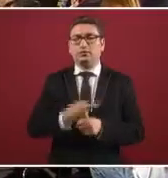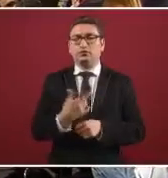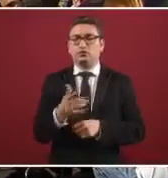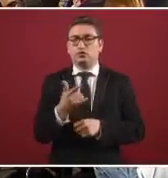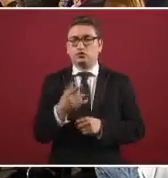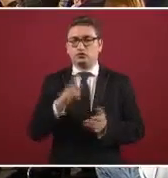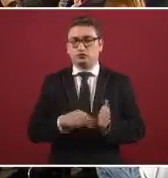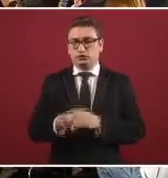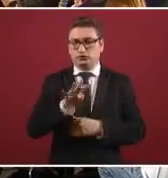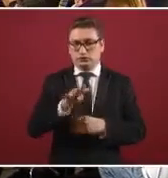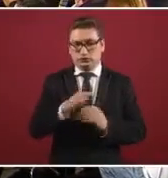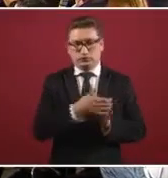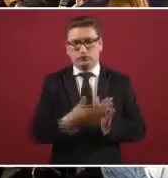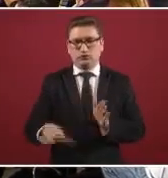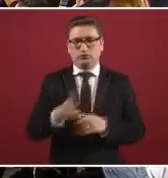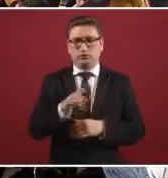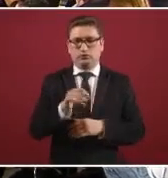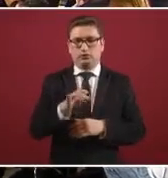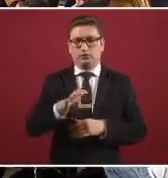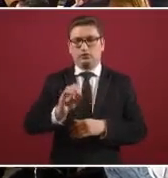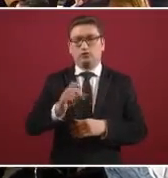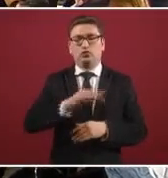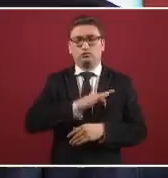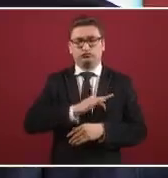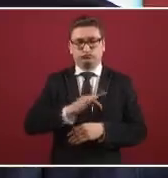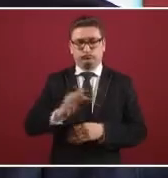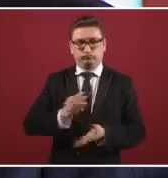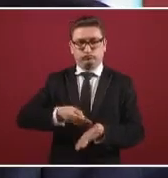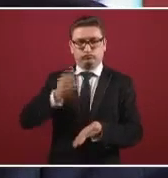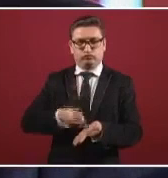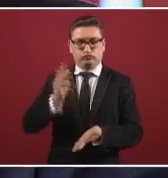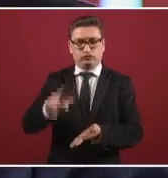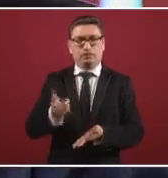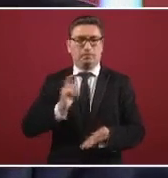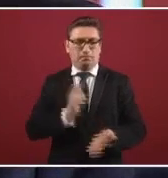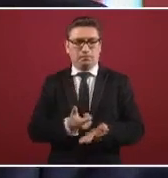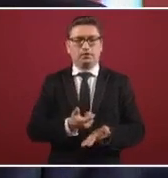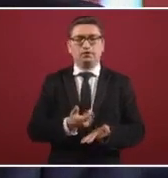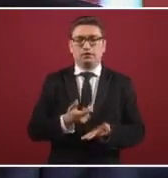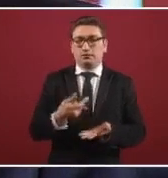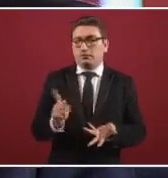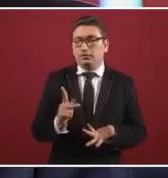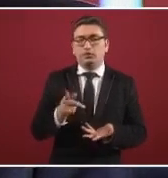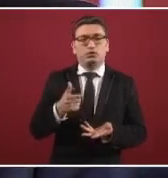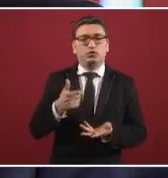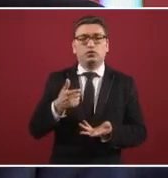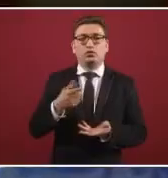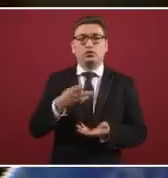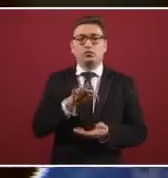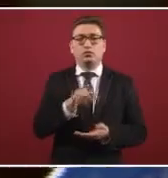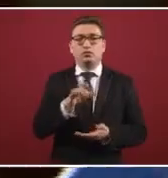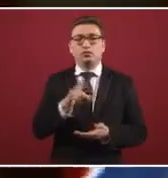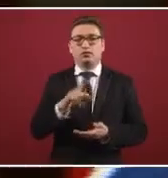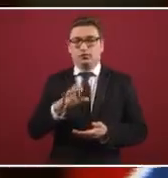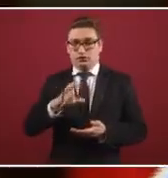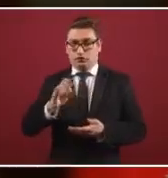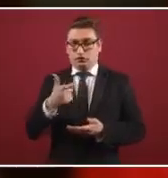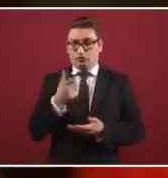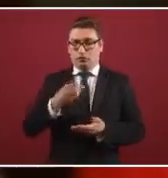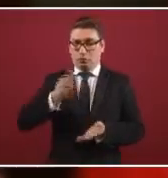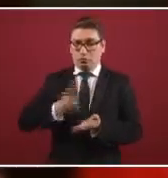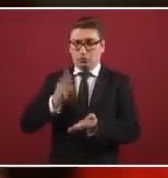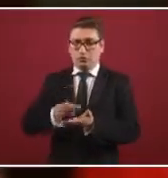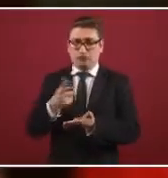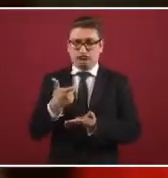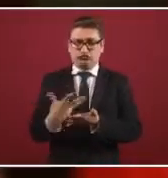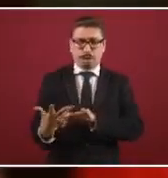año la Profeco pueda cobrar las multas. La pregunta sería, ¿sabemos qué bolsa acumulada hay de todas estas multas? Y